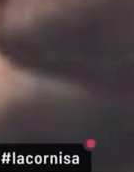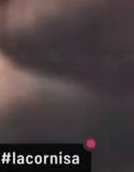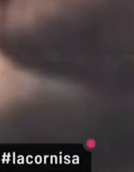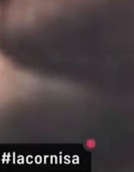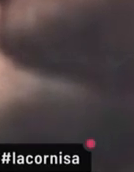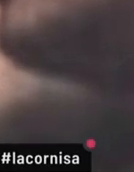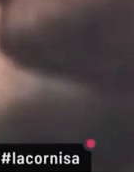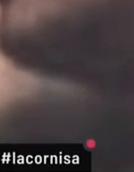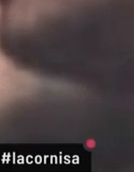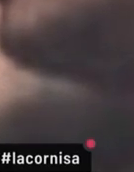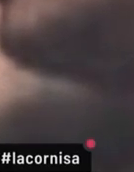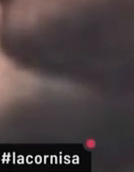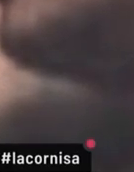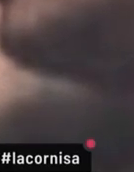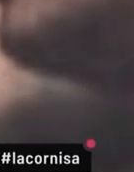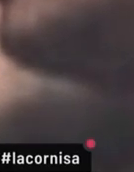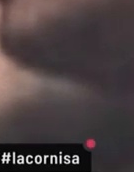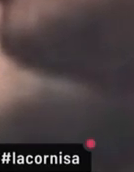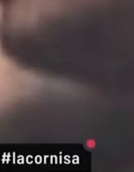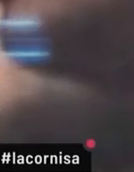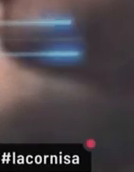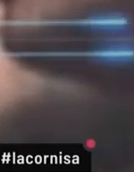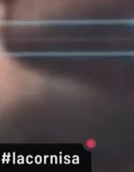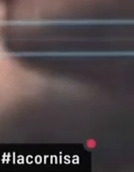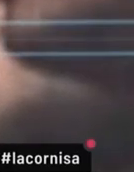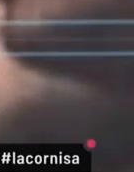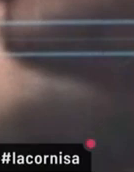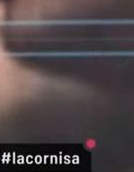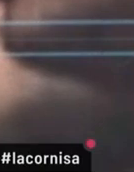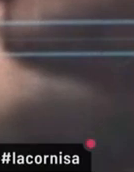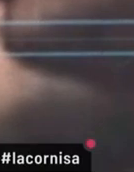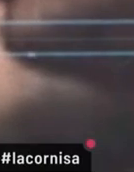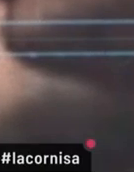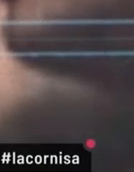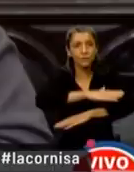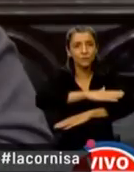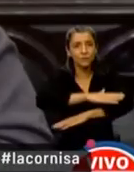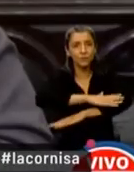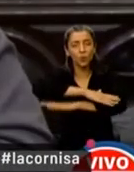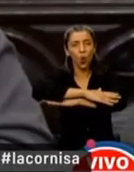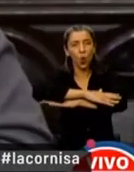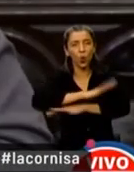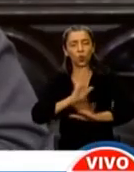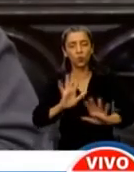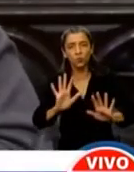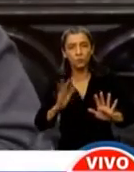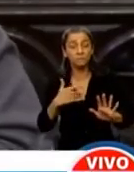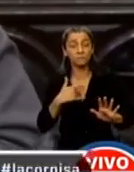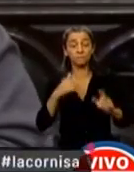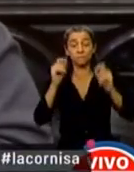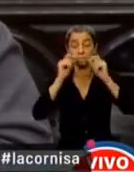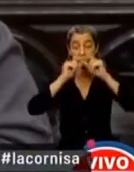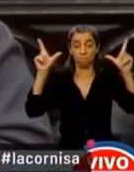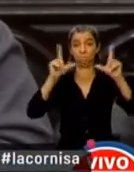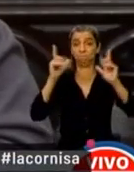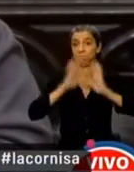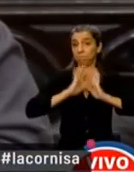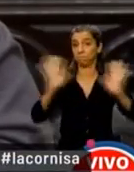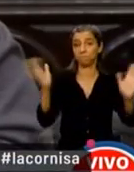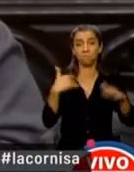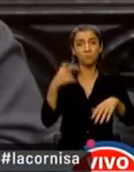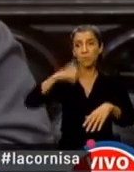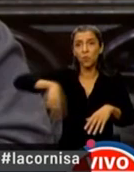política. Y te lo dice gritándotelo en la cara, mirá. Ante una situación gravísima que dejaron